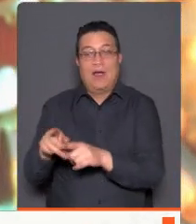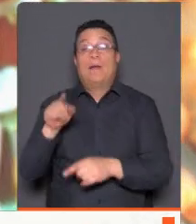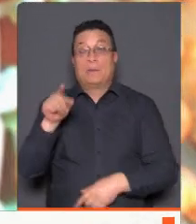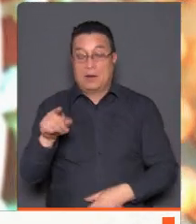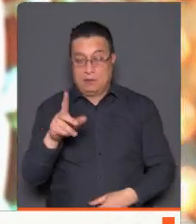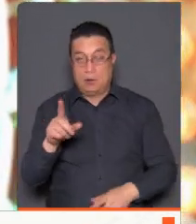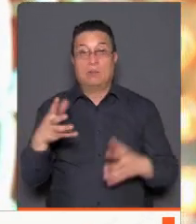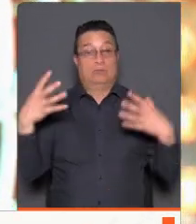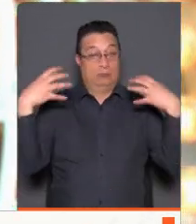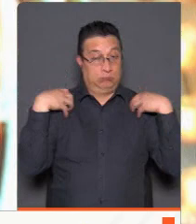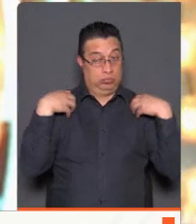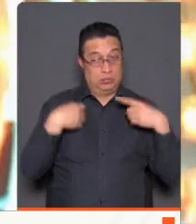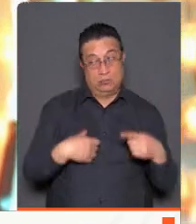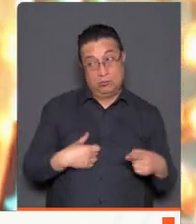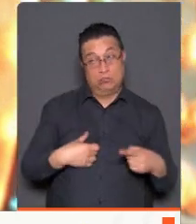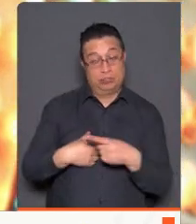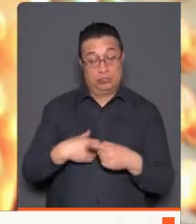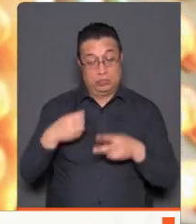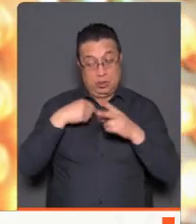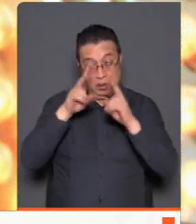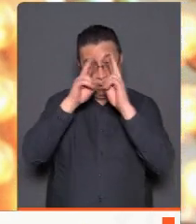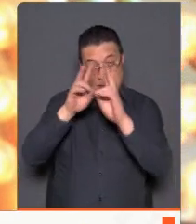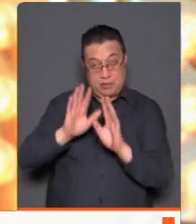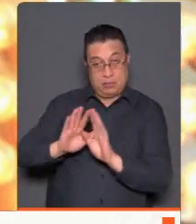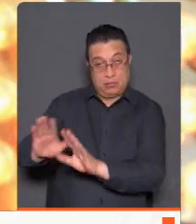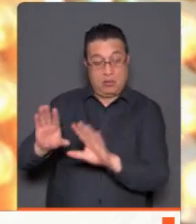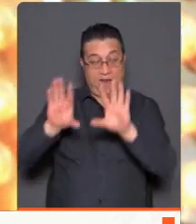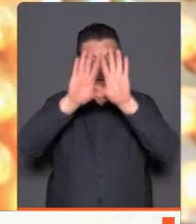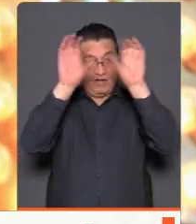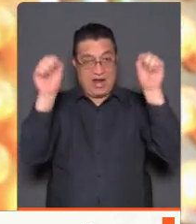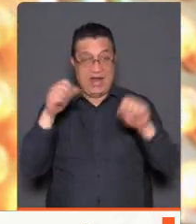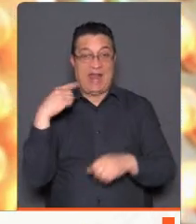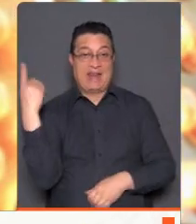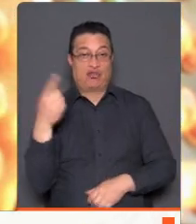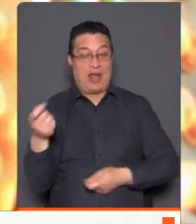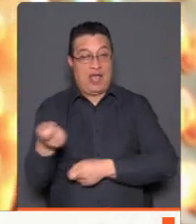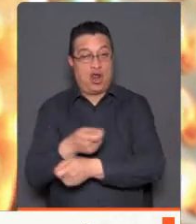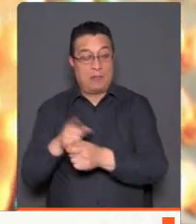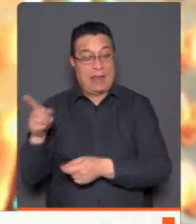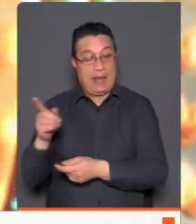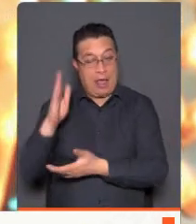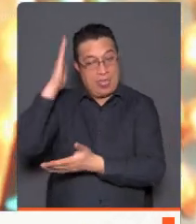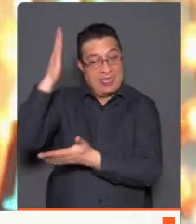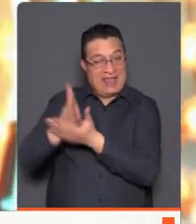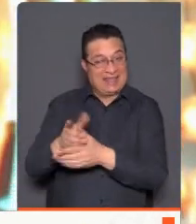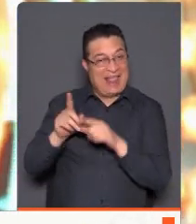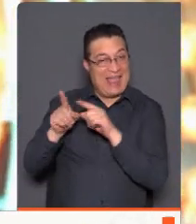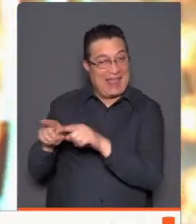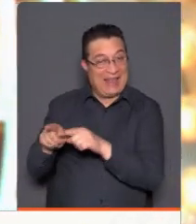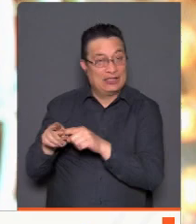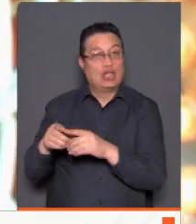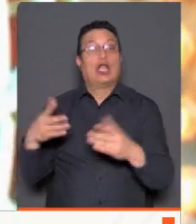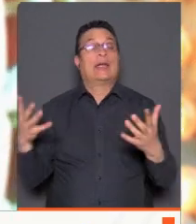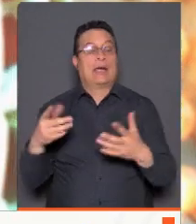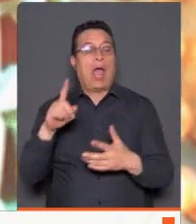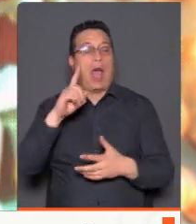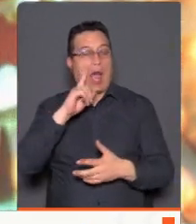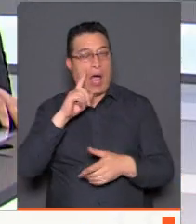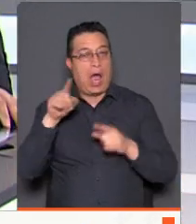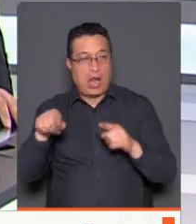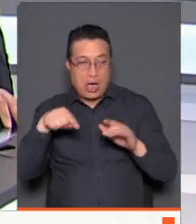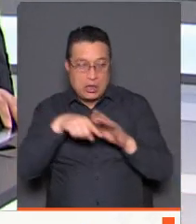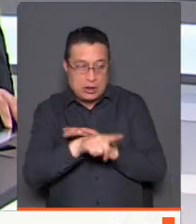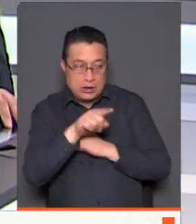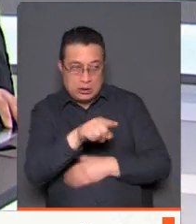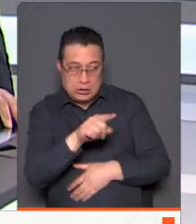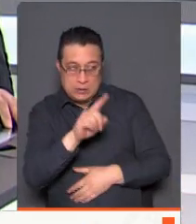pelota, básicamente, o respeta el espacio que tiene la Fiscalía Nacional Económica para que ellos decidan si es que efectivamente aquí hay algo que puede revestir un